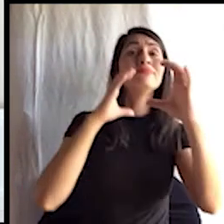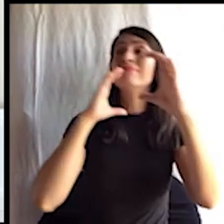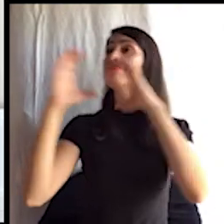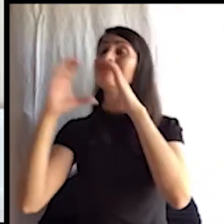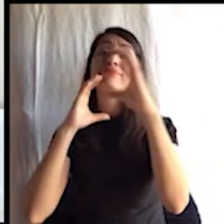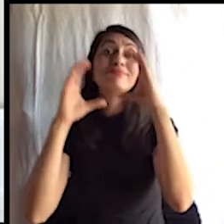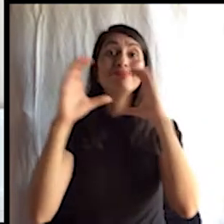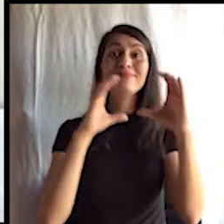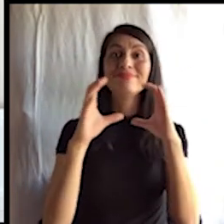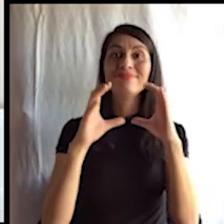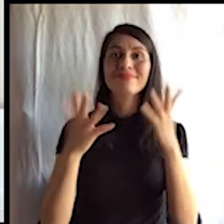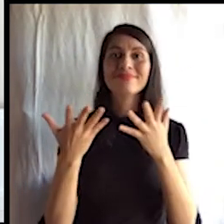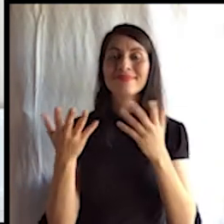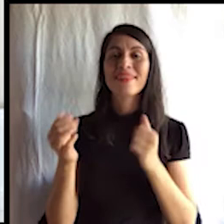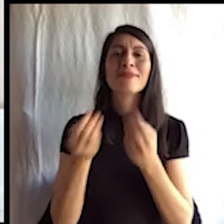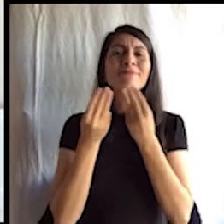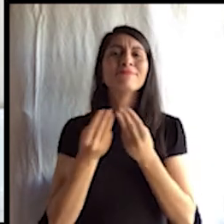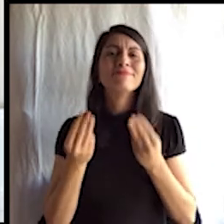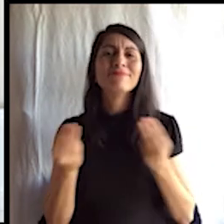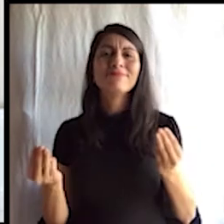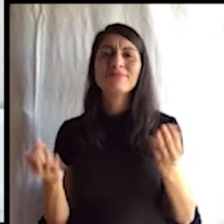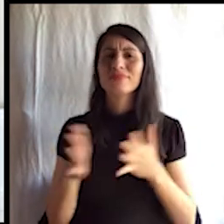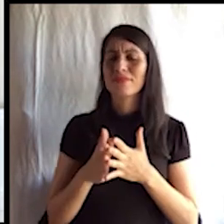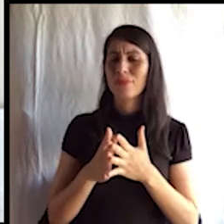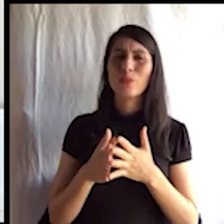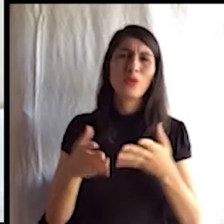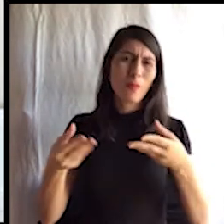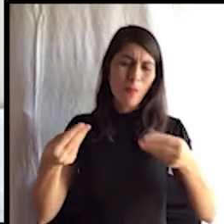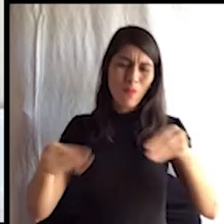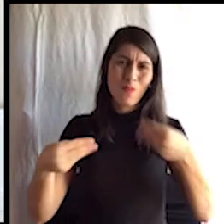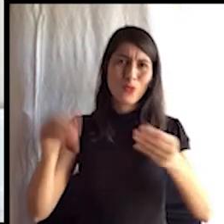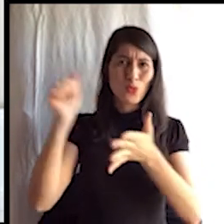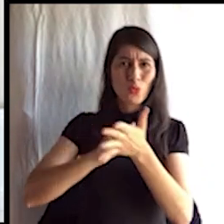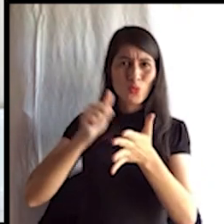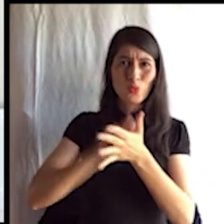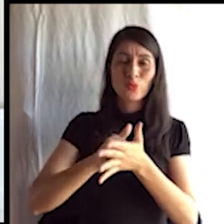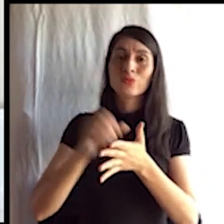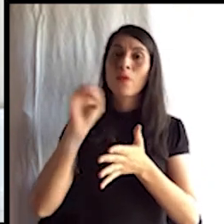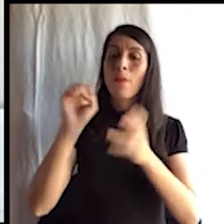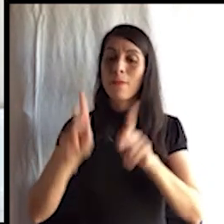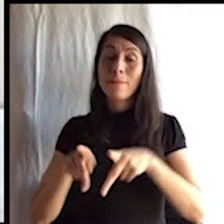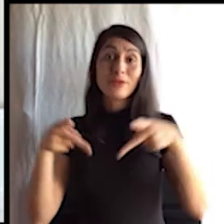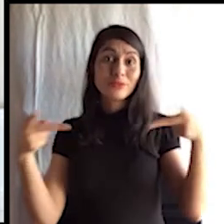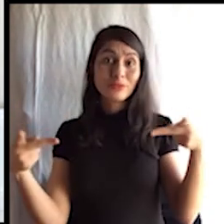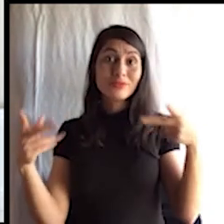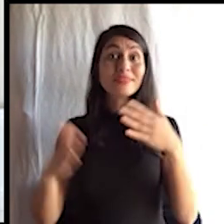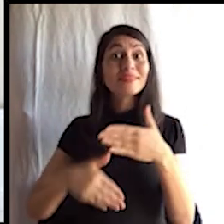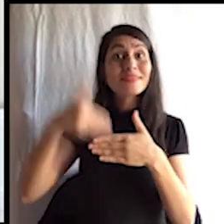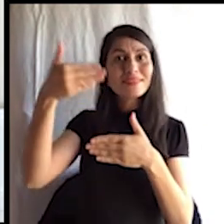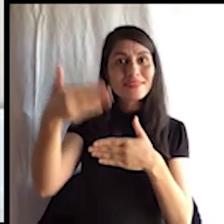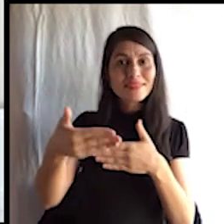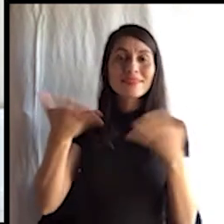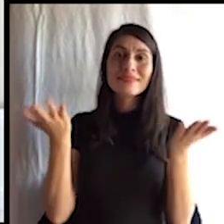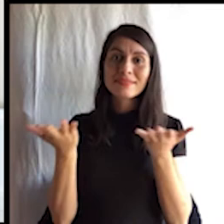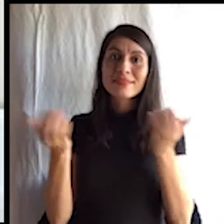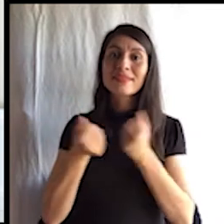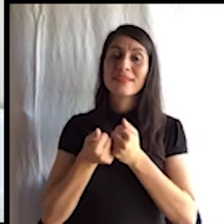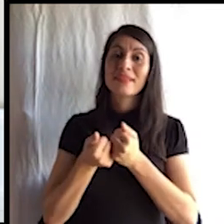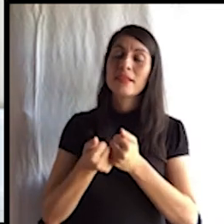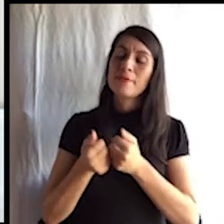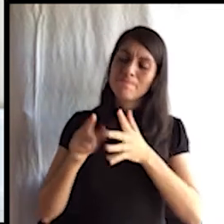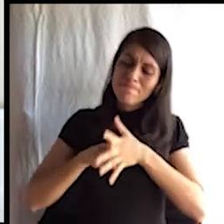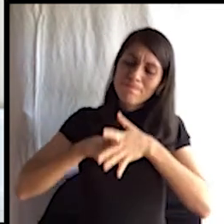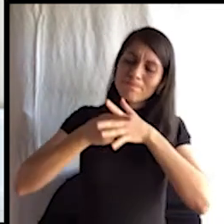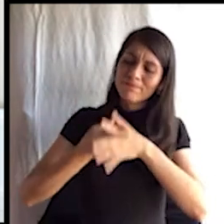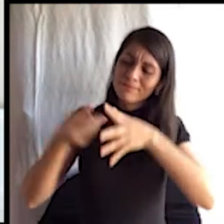mundo. Las esculturas las hacía usando estos materiales como cartones, periódicos, y luego lo que hizo